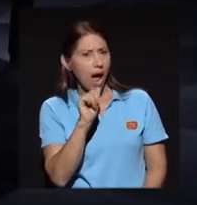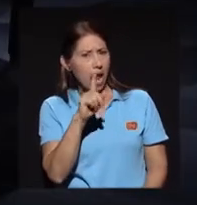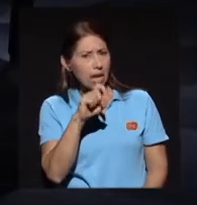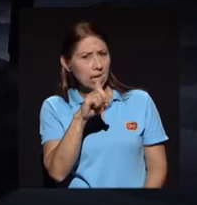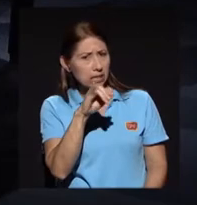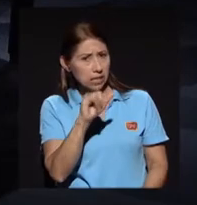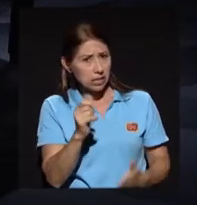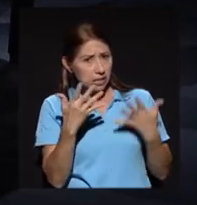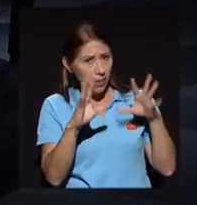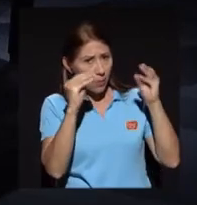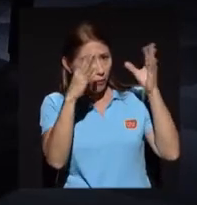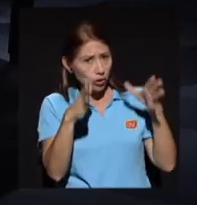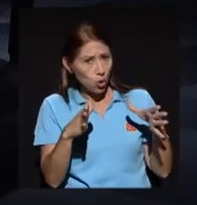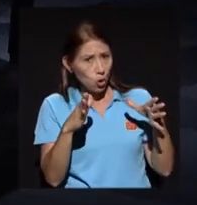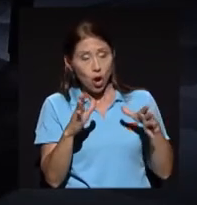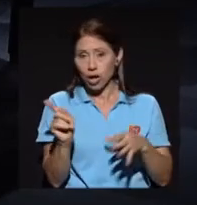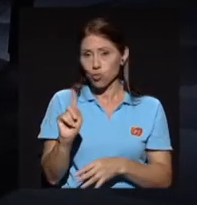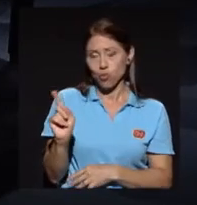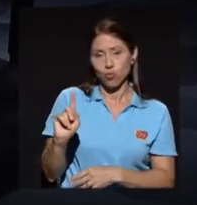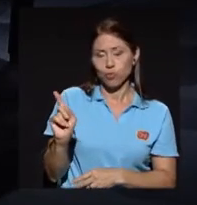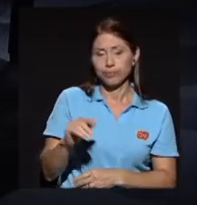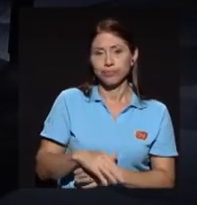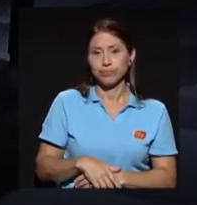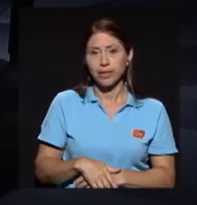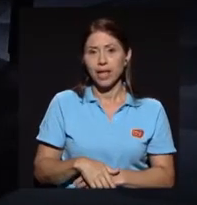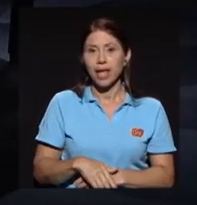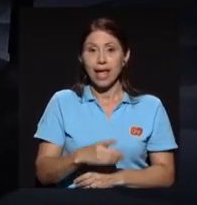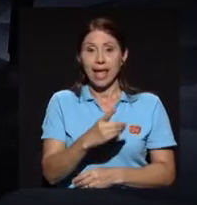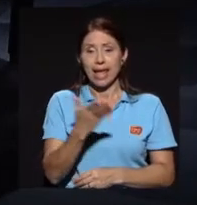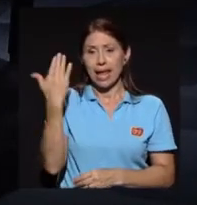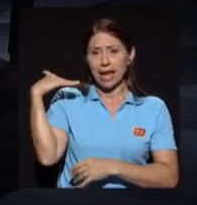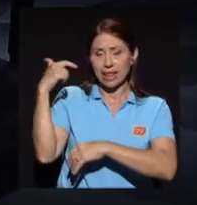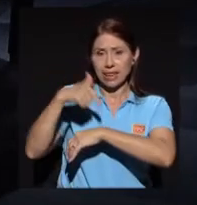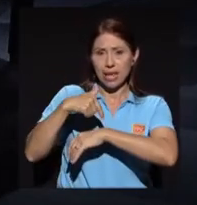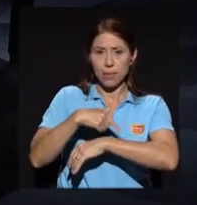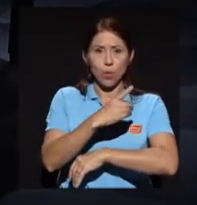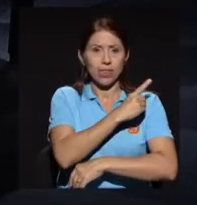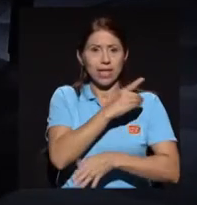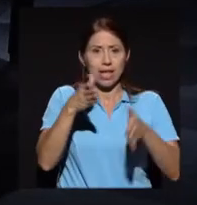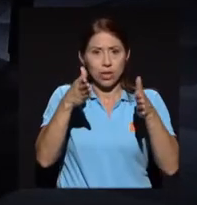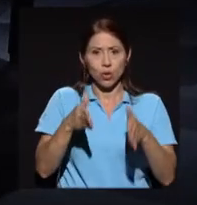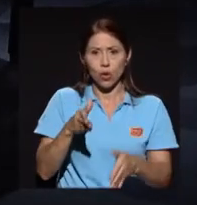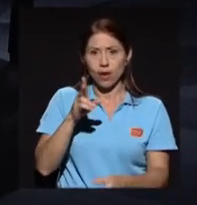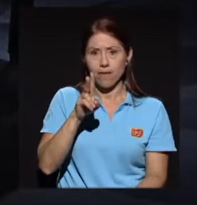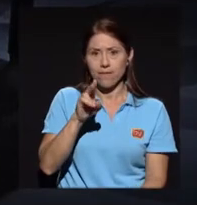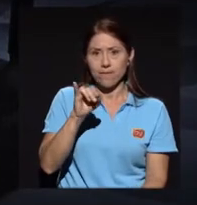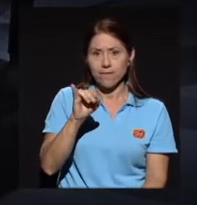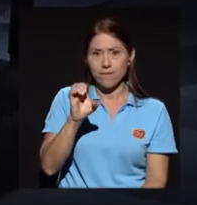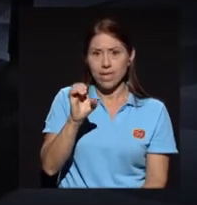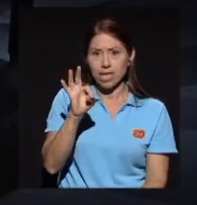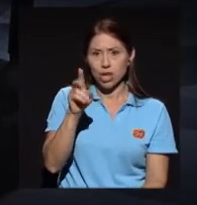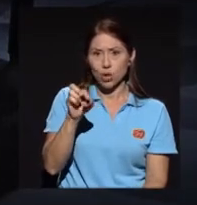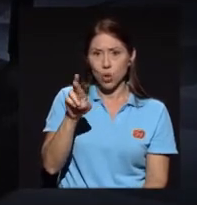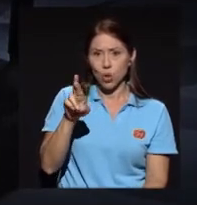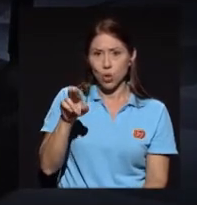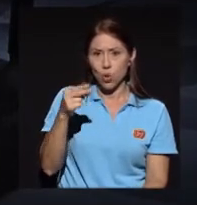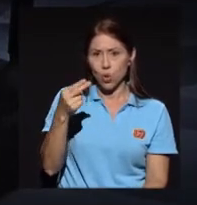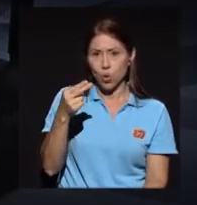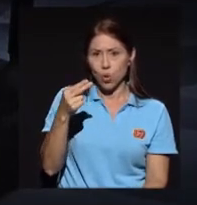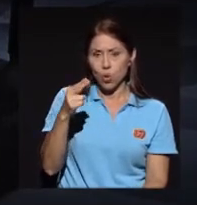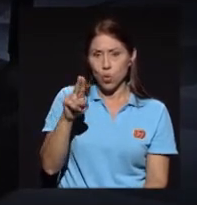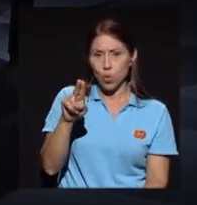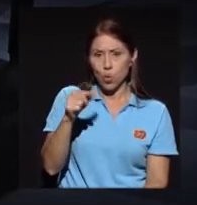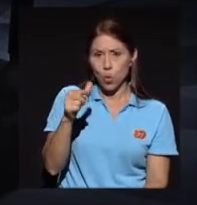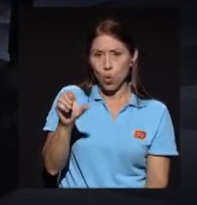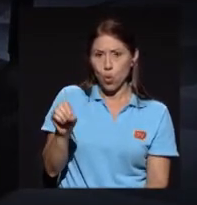ya no? No daba don Alexis. Okay. El director en ese tiempo era don Víctor Hugo. No, pero el profesor, es que